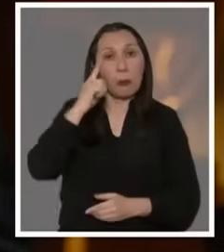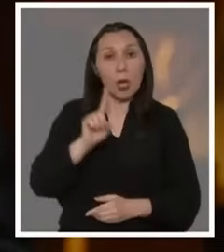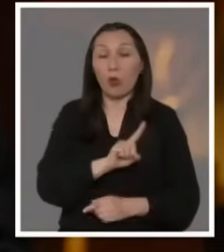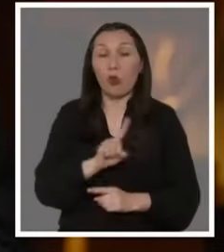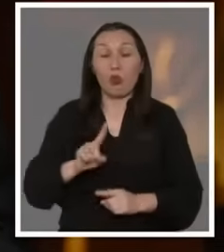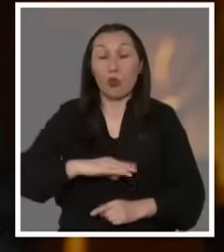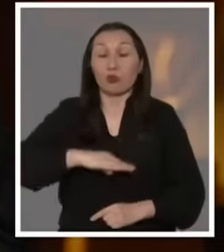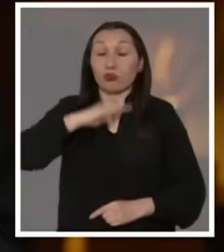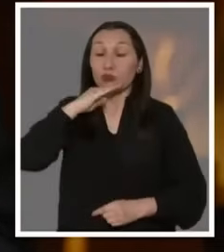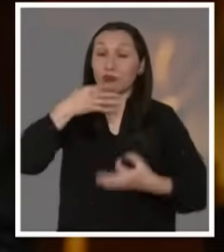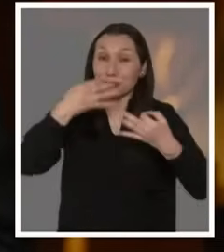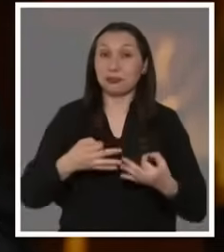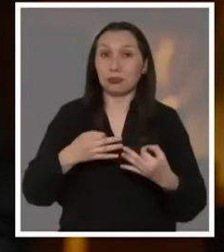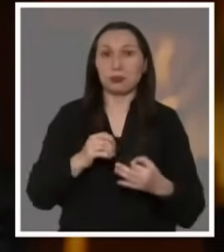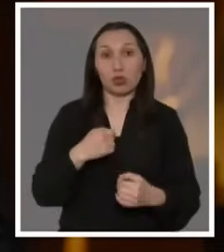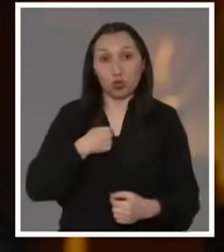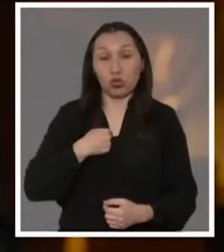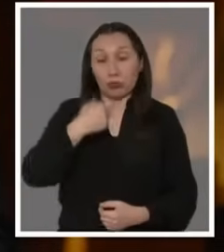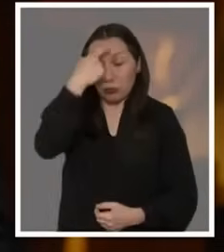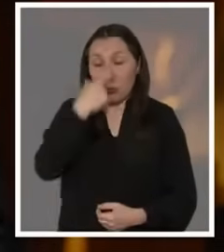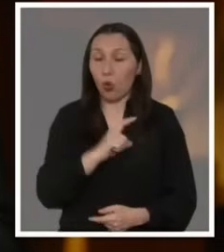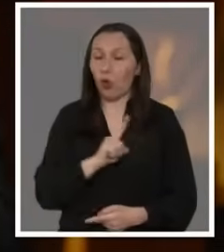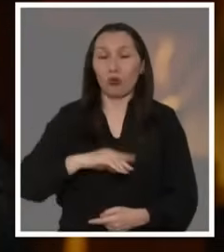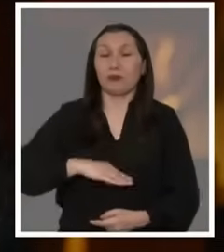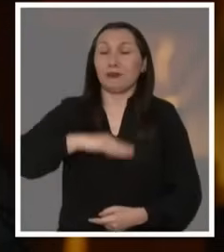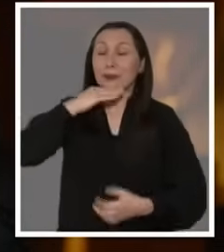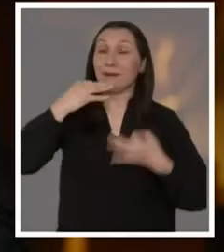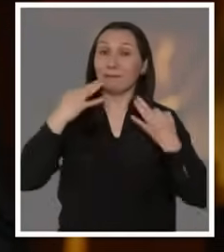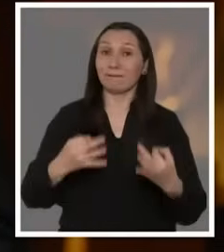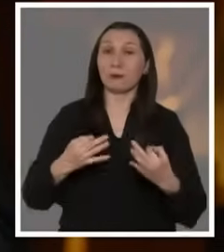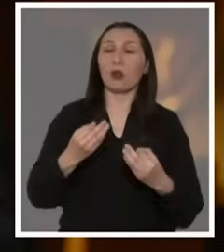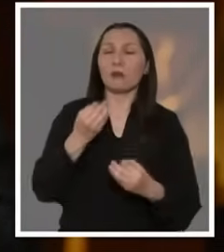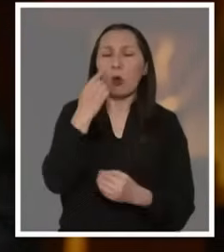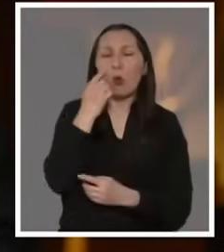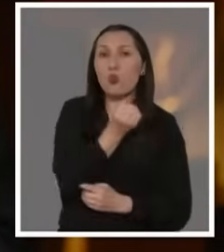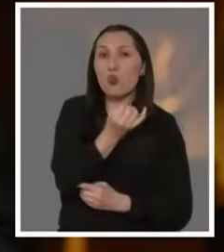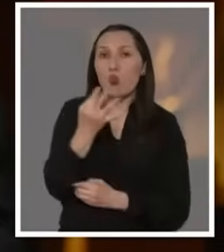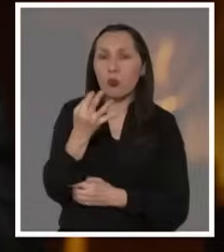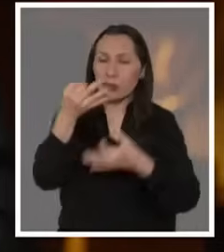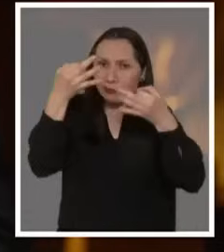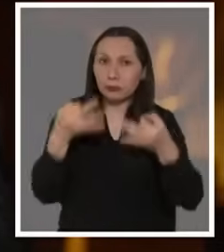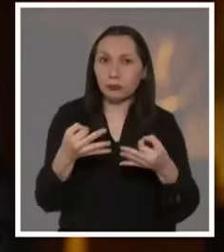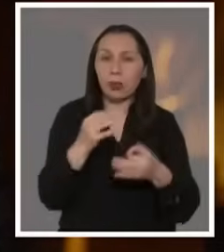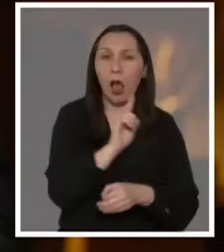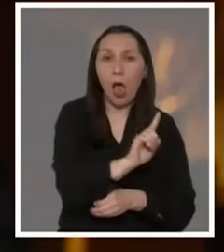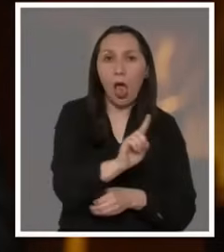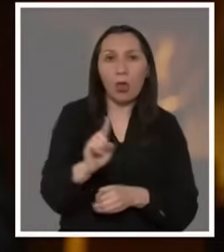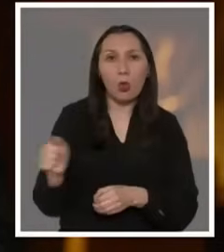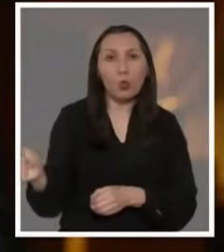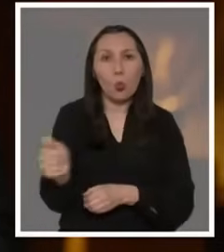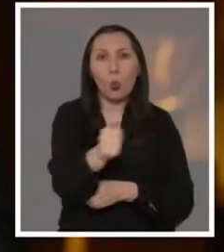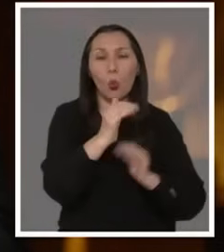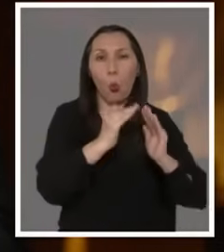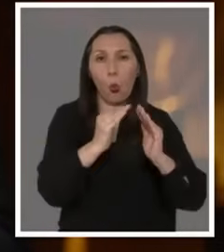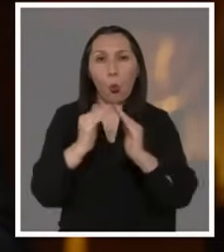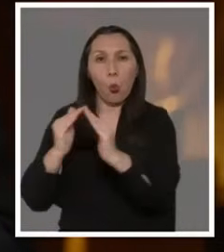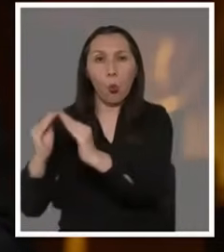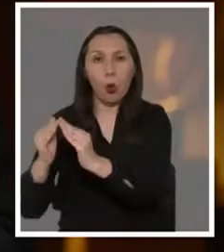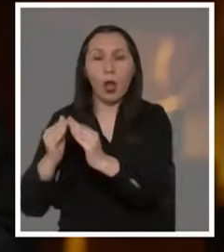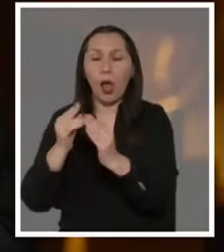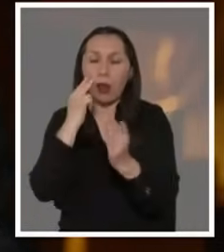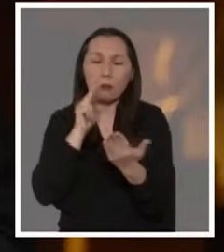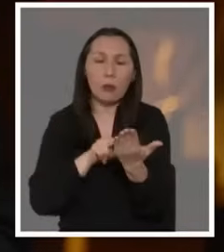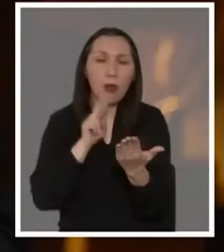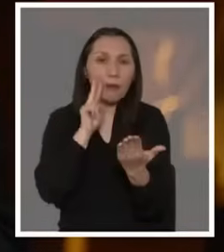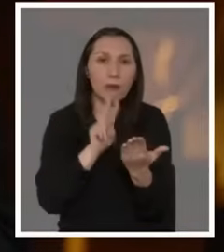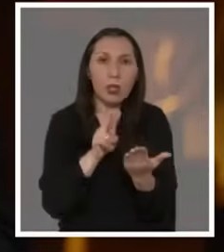estaremos satisfechos, y personalmente no estaré satisfecho, hasta que las buenas cifras entren a todos y cada uno de los hogares y se